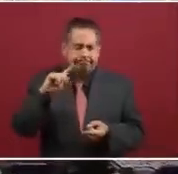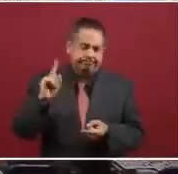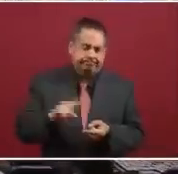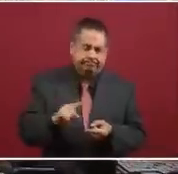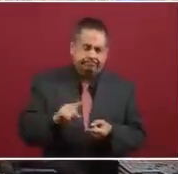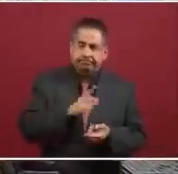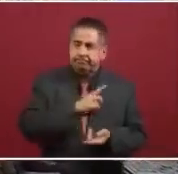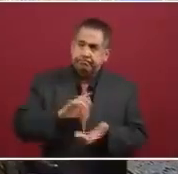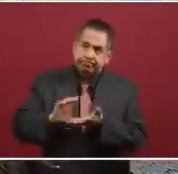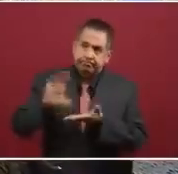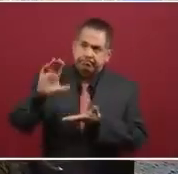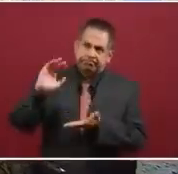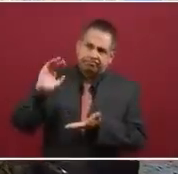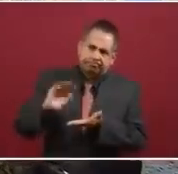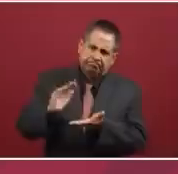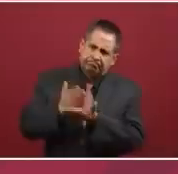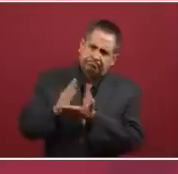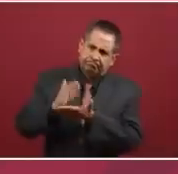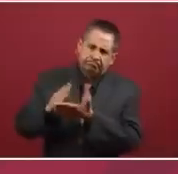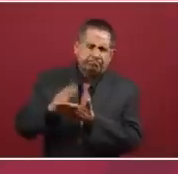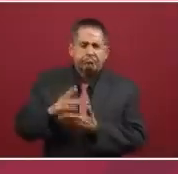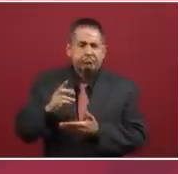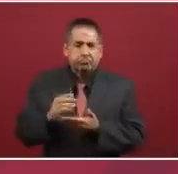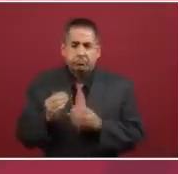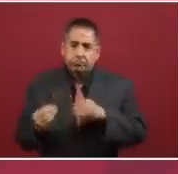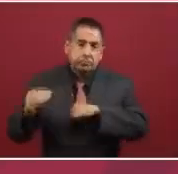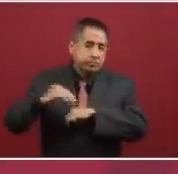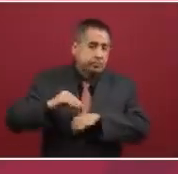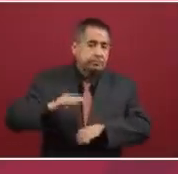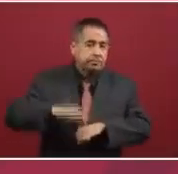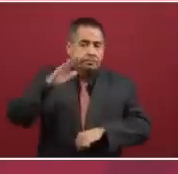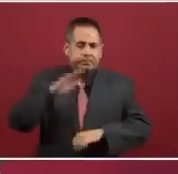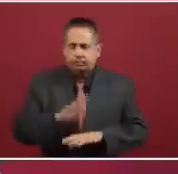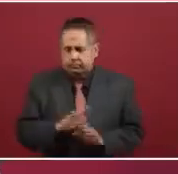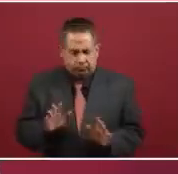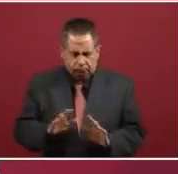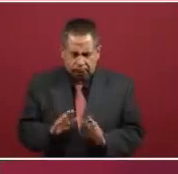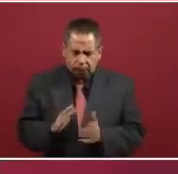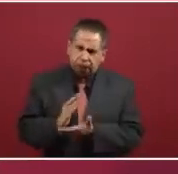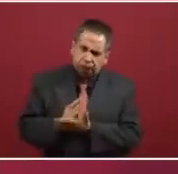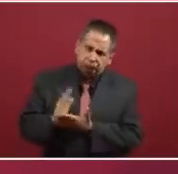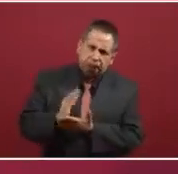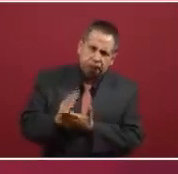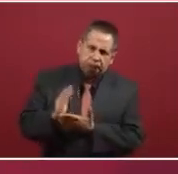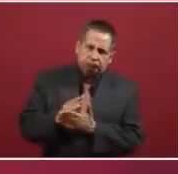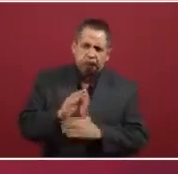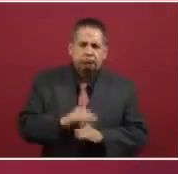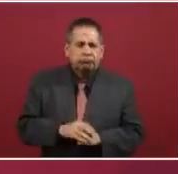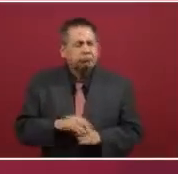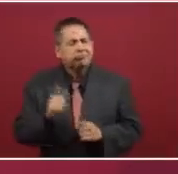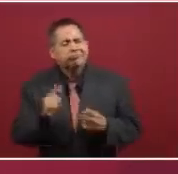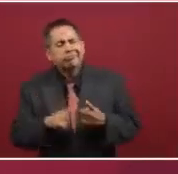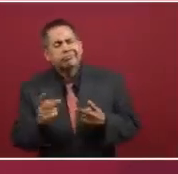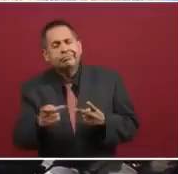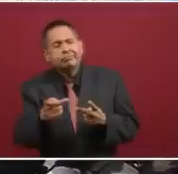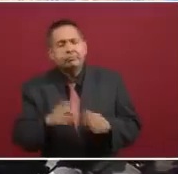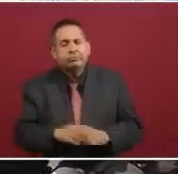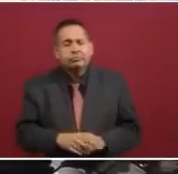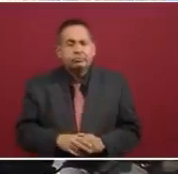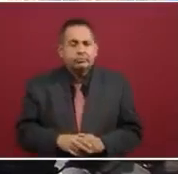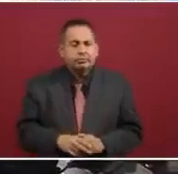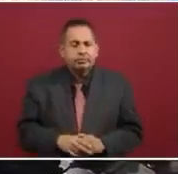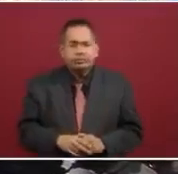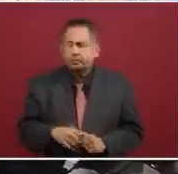la deuda, que no va a crecer en términos reales. Lo otro que preguntaste… ¿Pero un